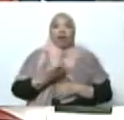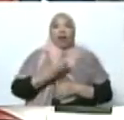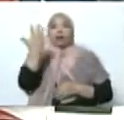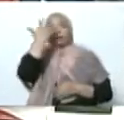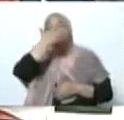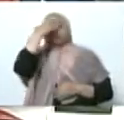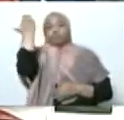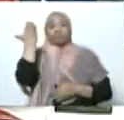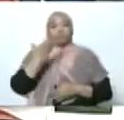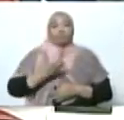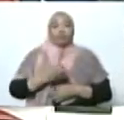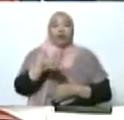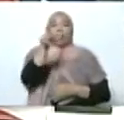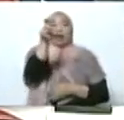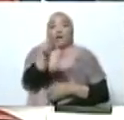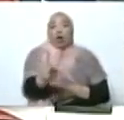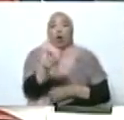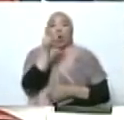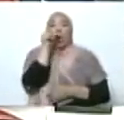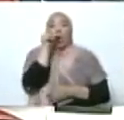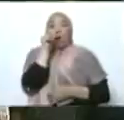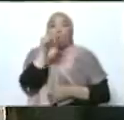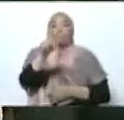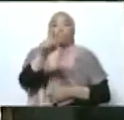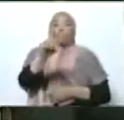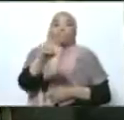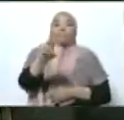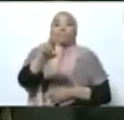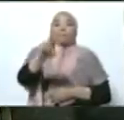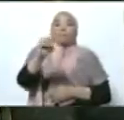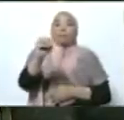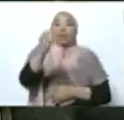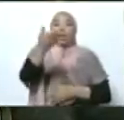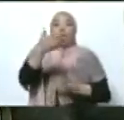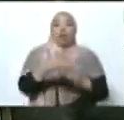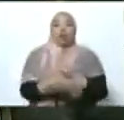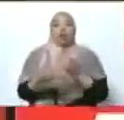Pedro Infante, Diva Guzmán,